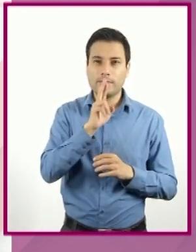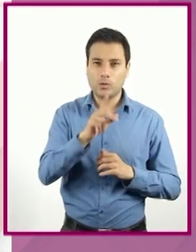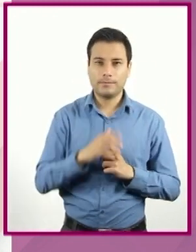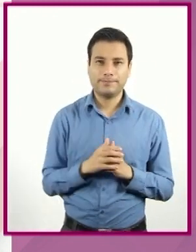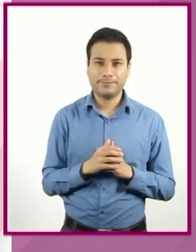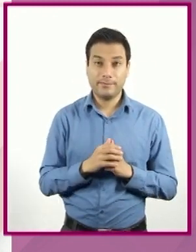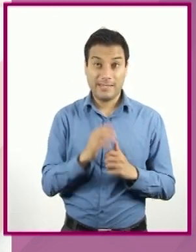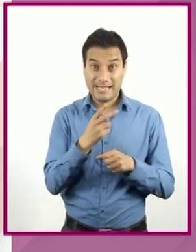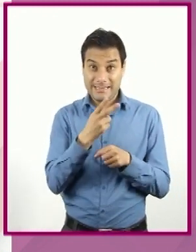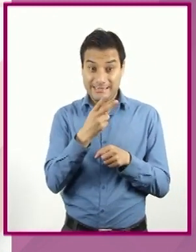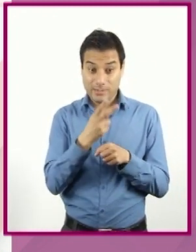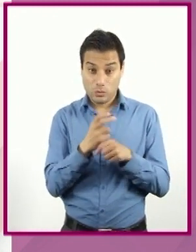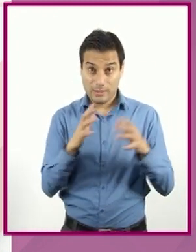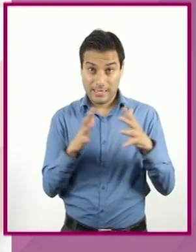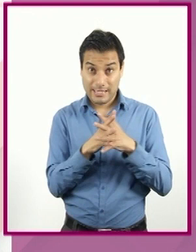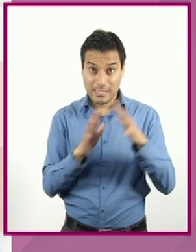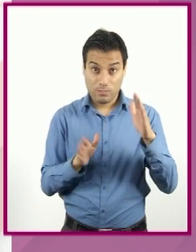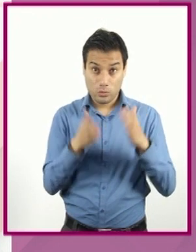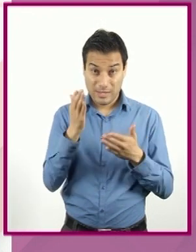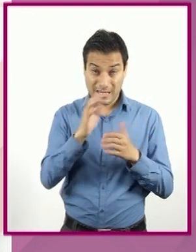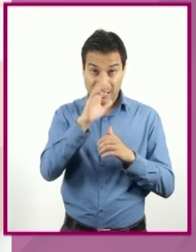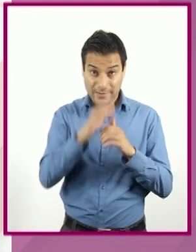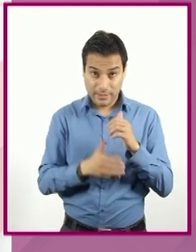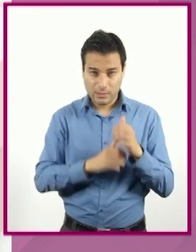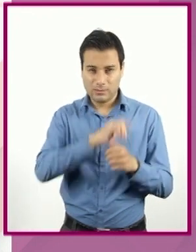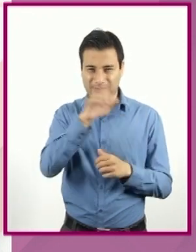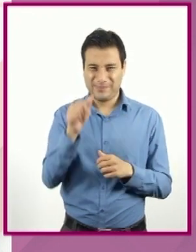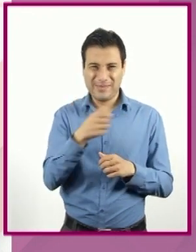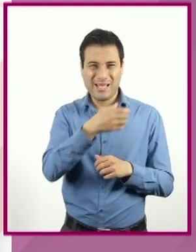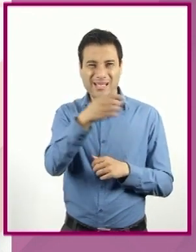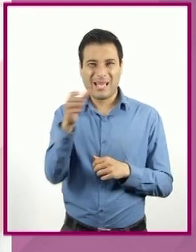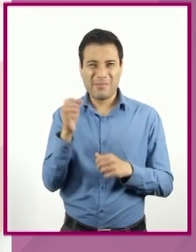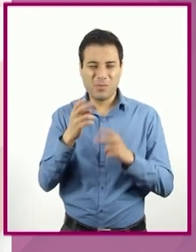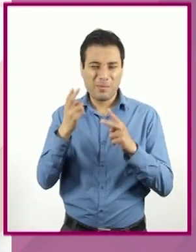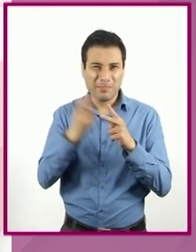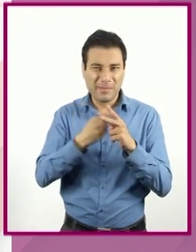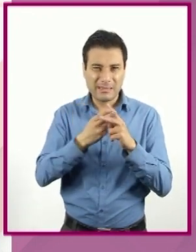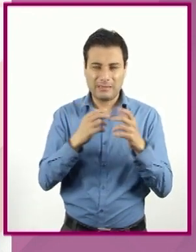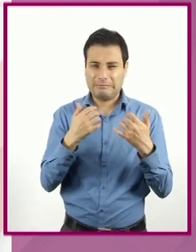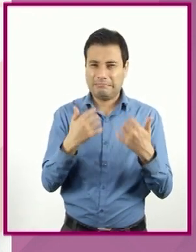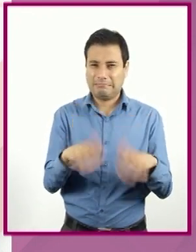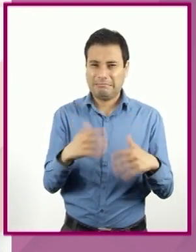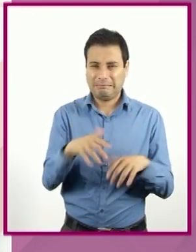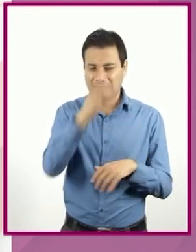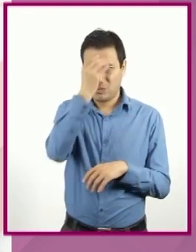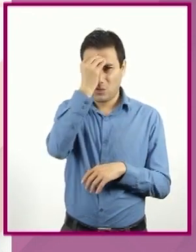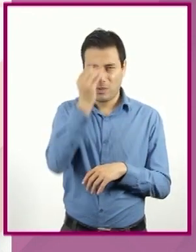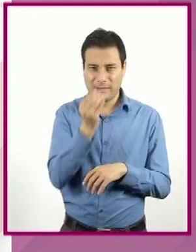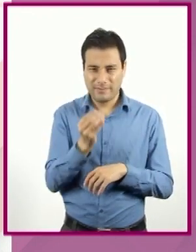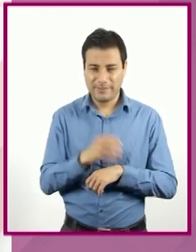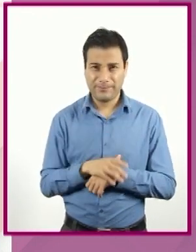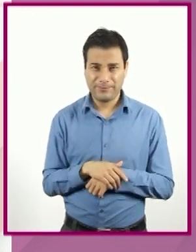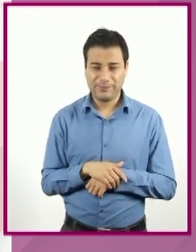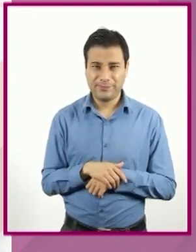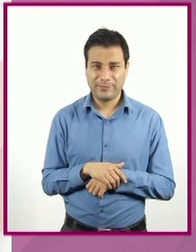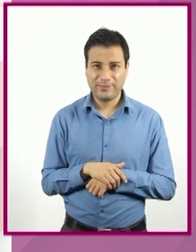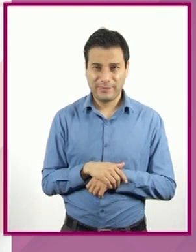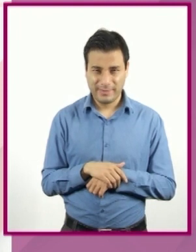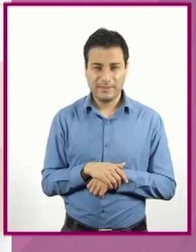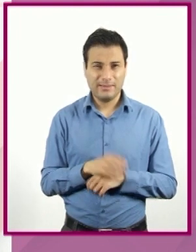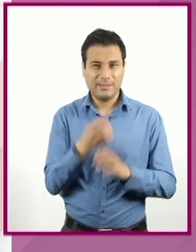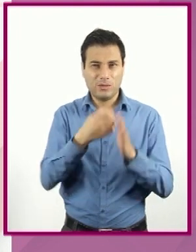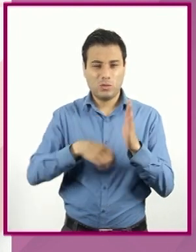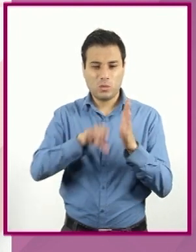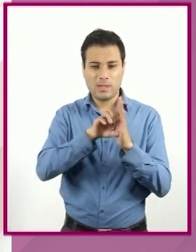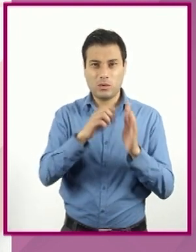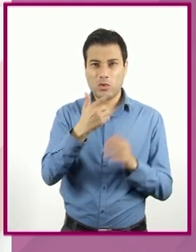Finalizada la Segunda Guerra Mundial, el horror de los campos de concentración se hizo patente con toda claridad. Las cámaras de gas